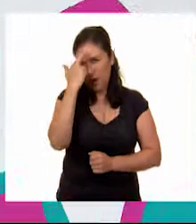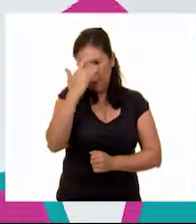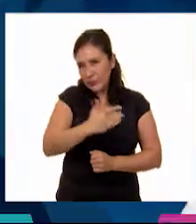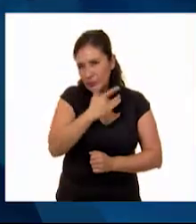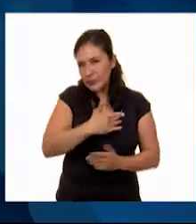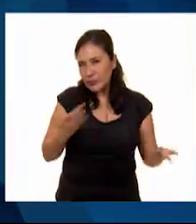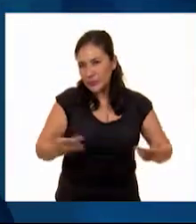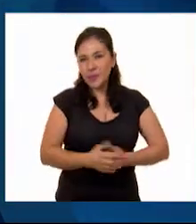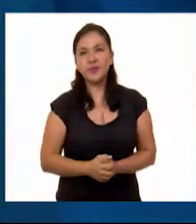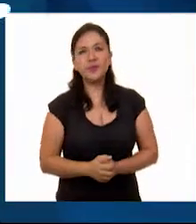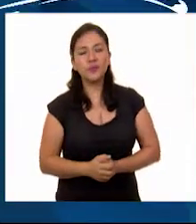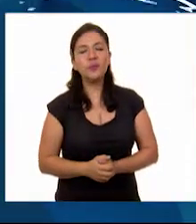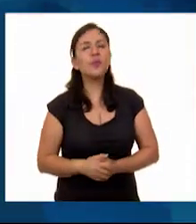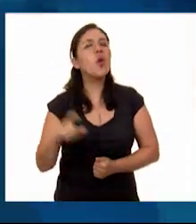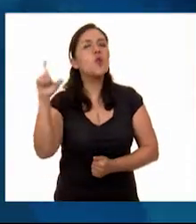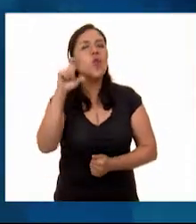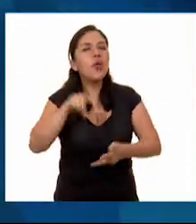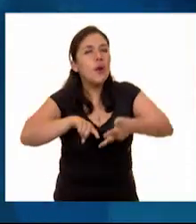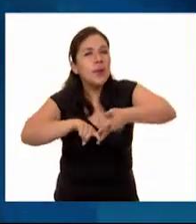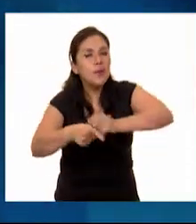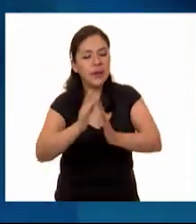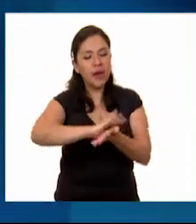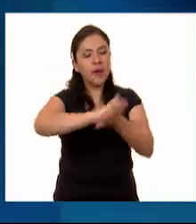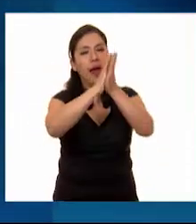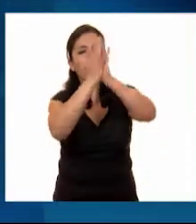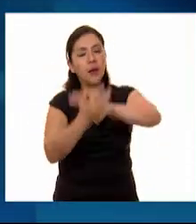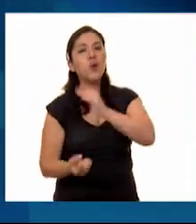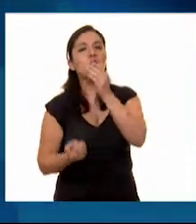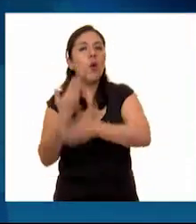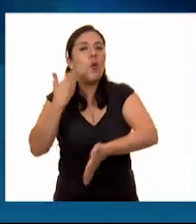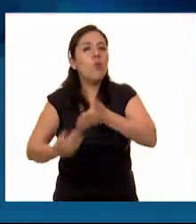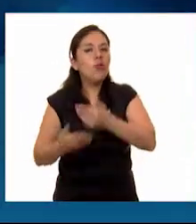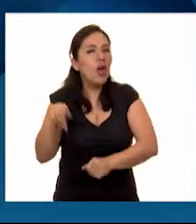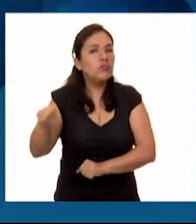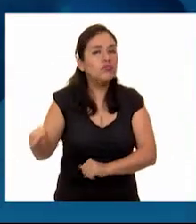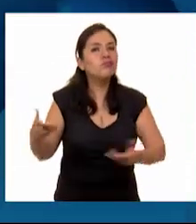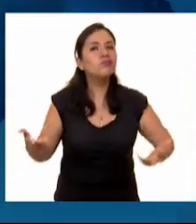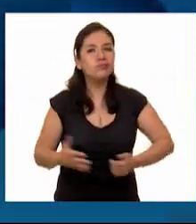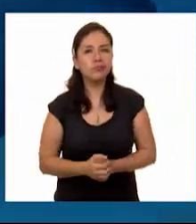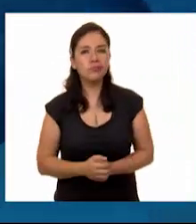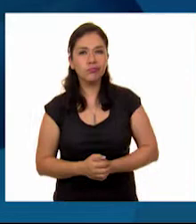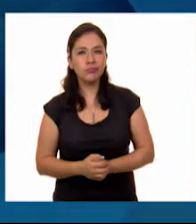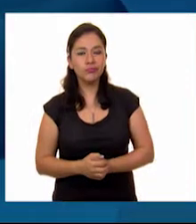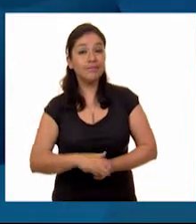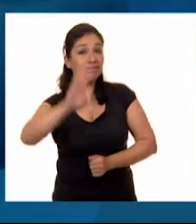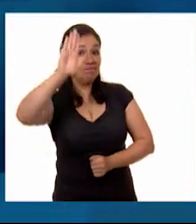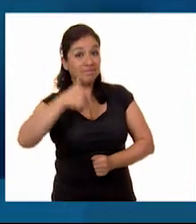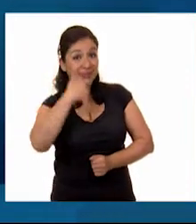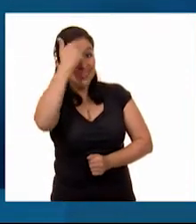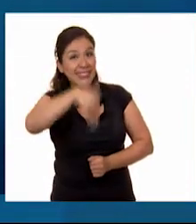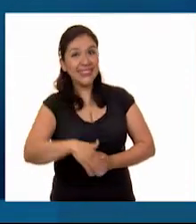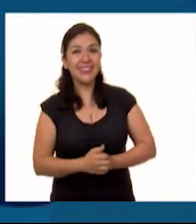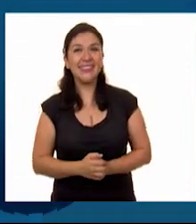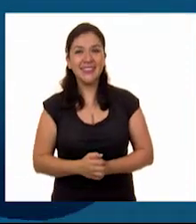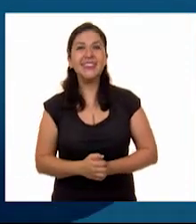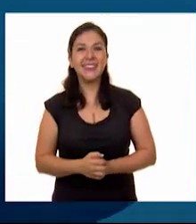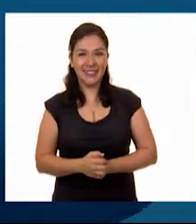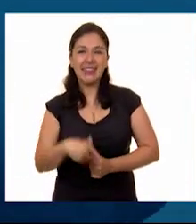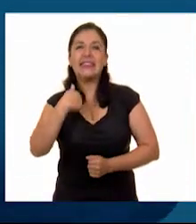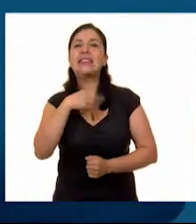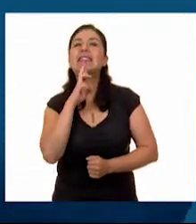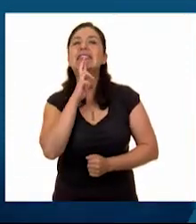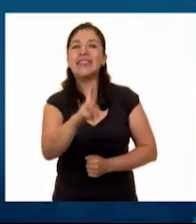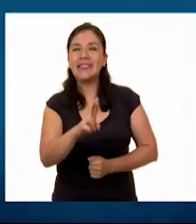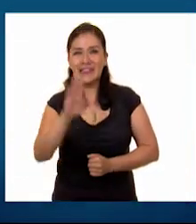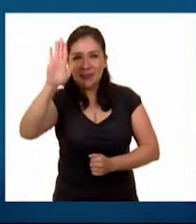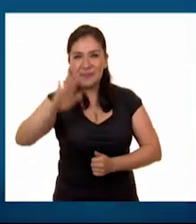recuerdan. ¿Cuándo comenzó la transición a este nuevo modelo económico? Yo sé. ¿Puedo contestar?